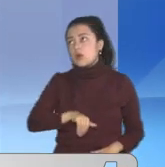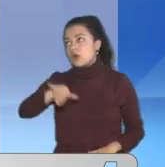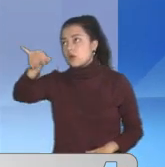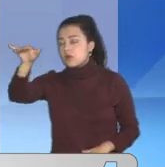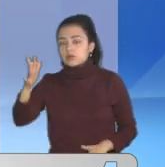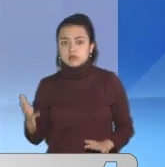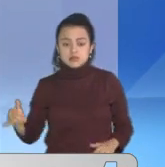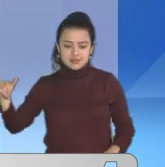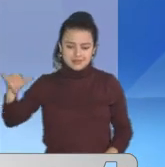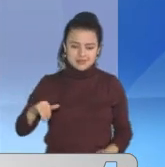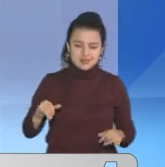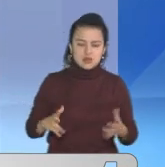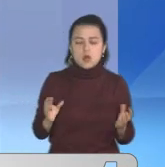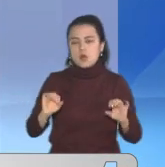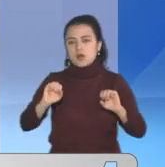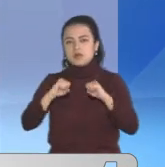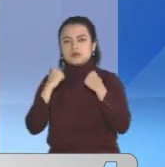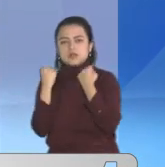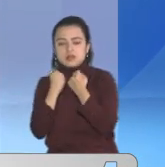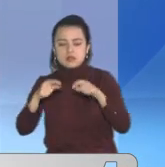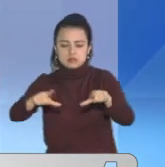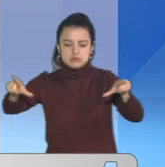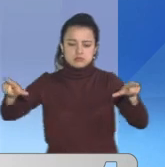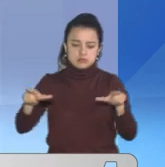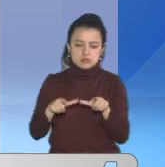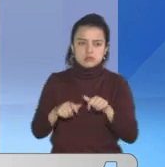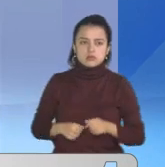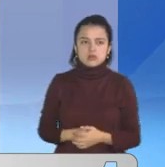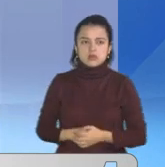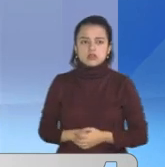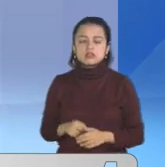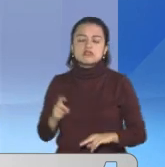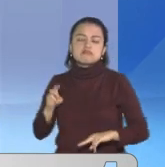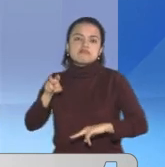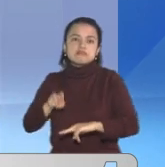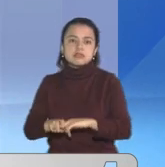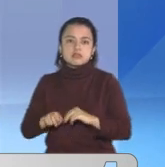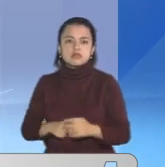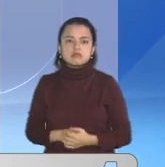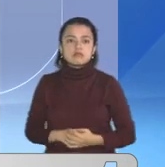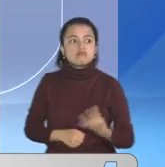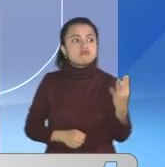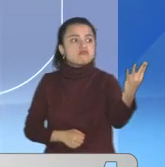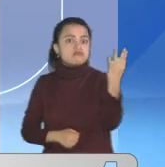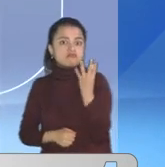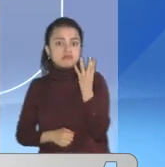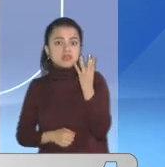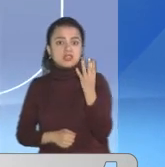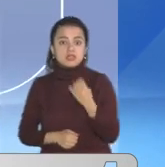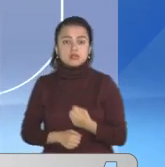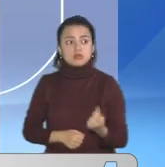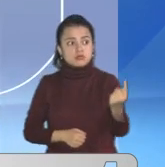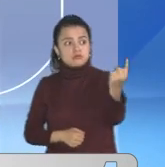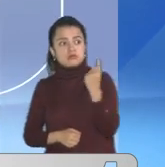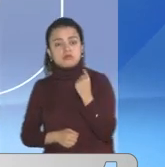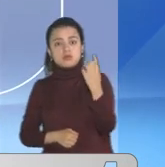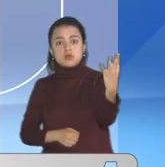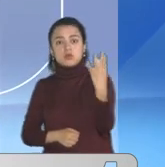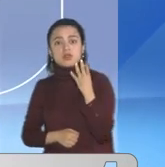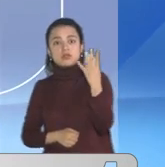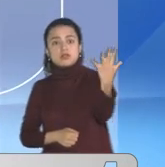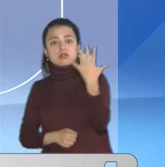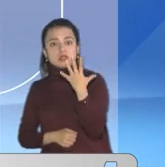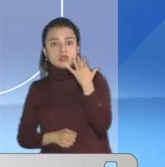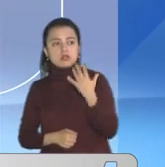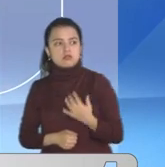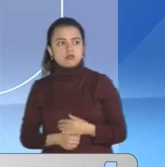un salón como este y hay que entrar. Ahí me ponen 4 o 5 que me protegen. Pero cuando son